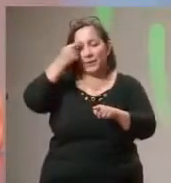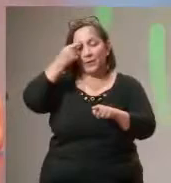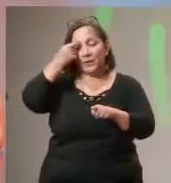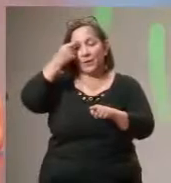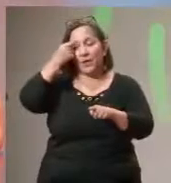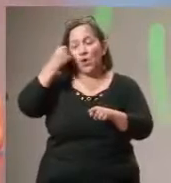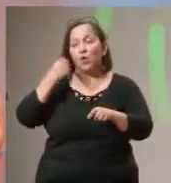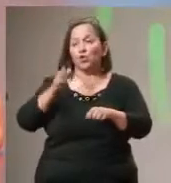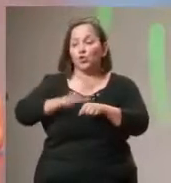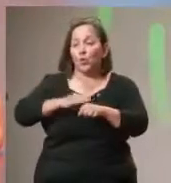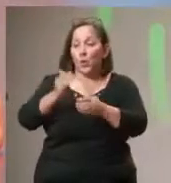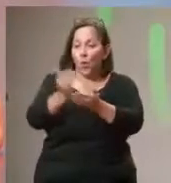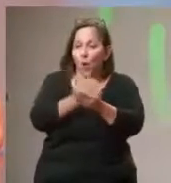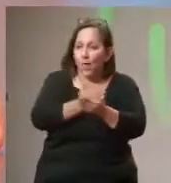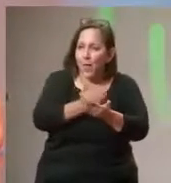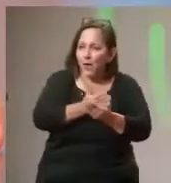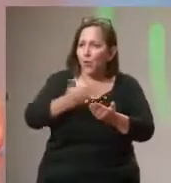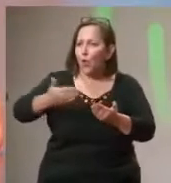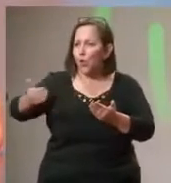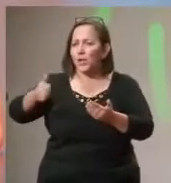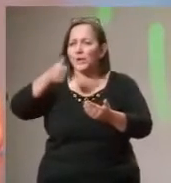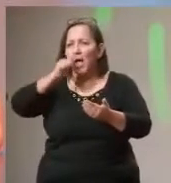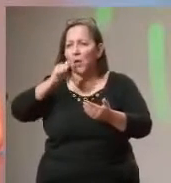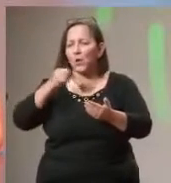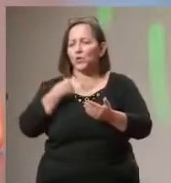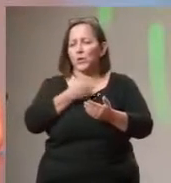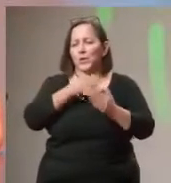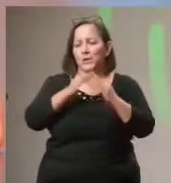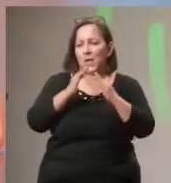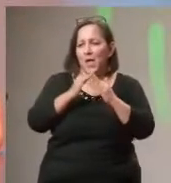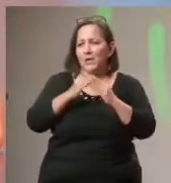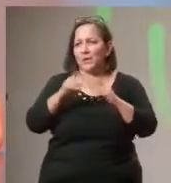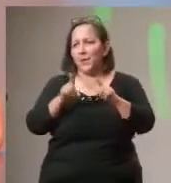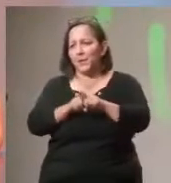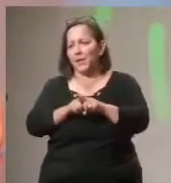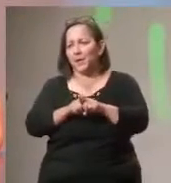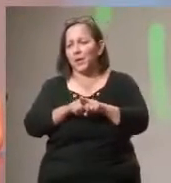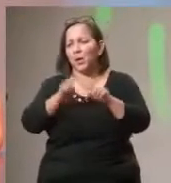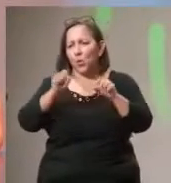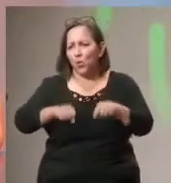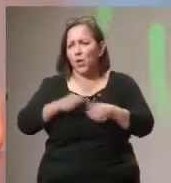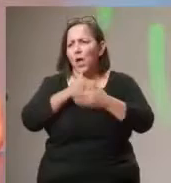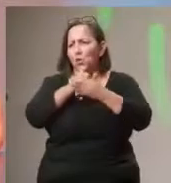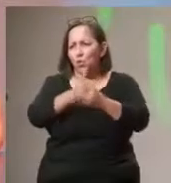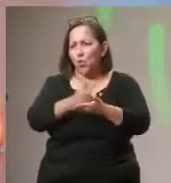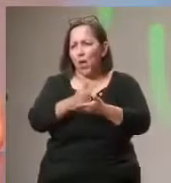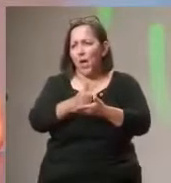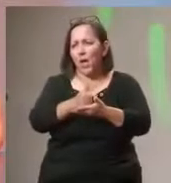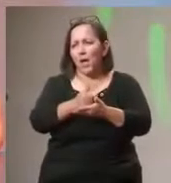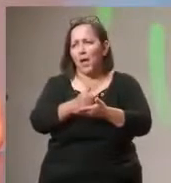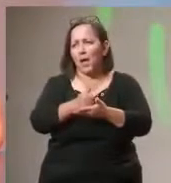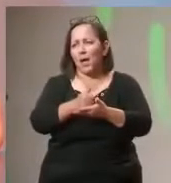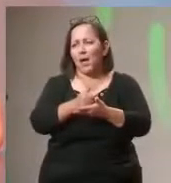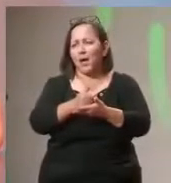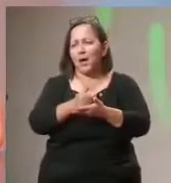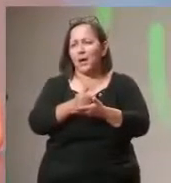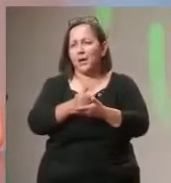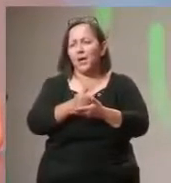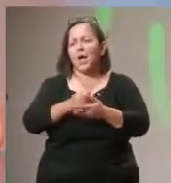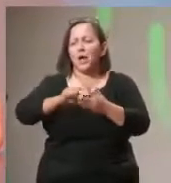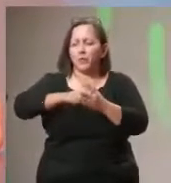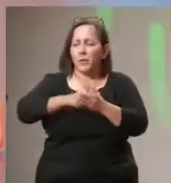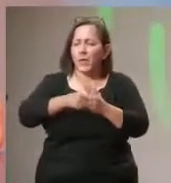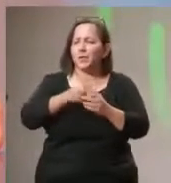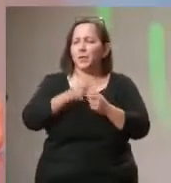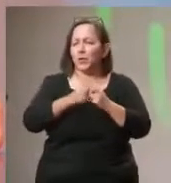muchísimo sobre el reciclaje de agua en nuestras propias casas, que podrían ayudar sustancialmente, regionalmente, a resolver ese